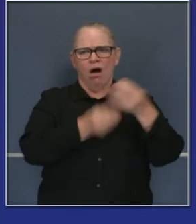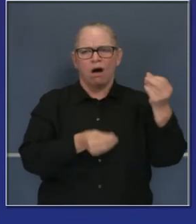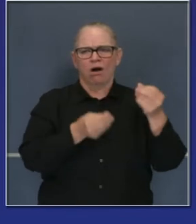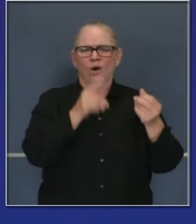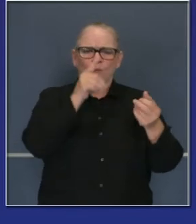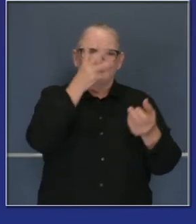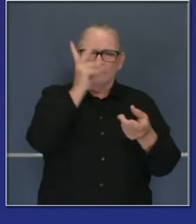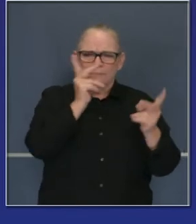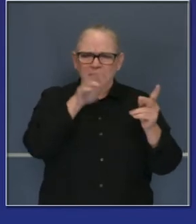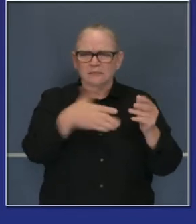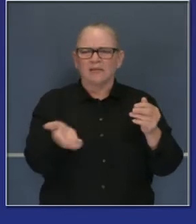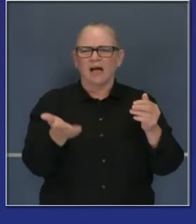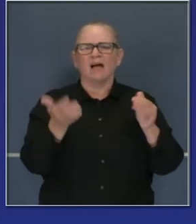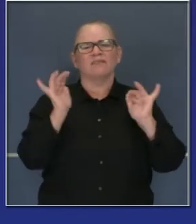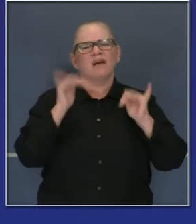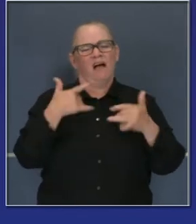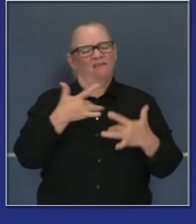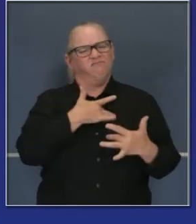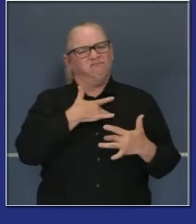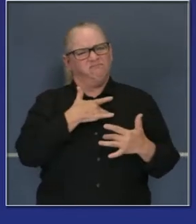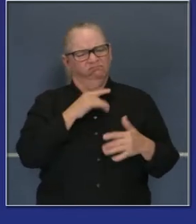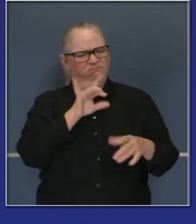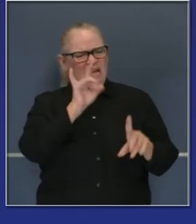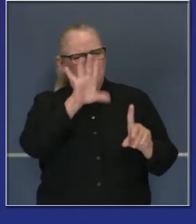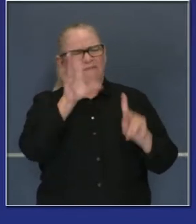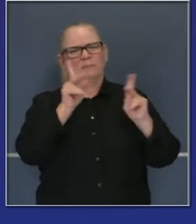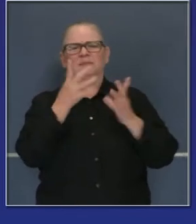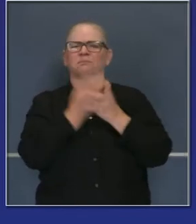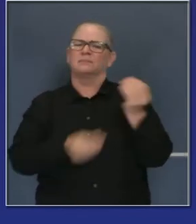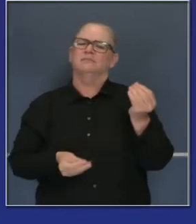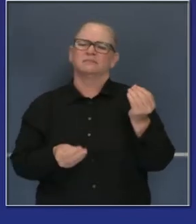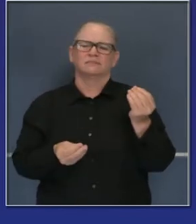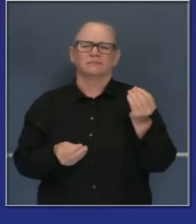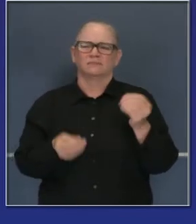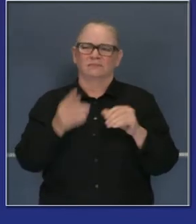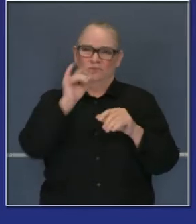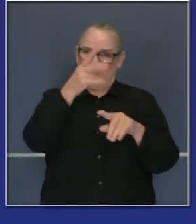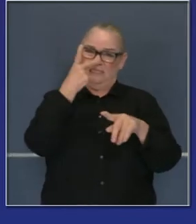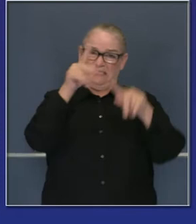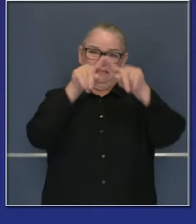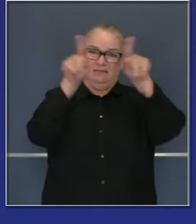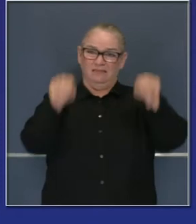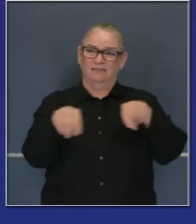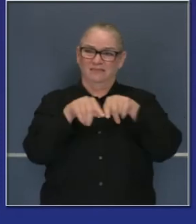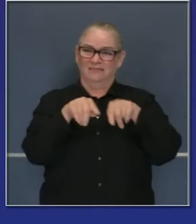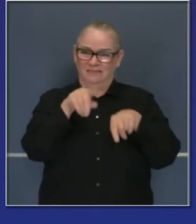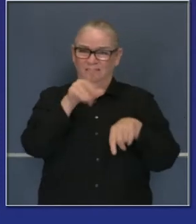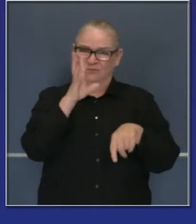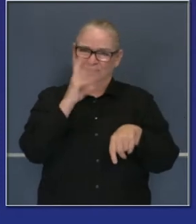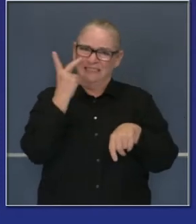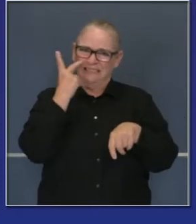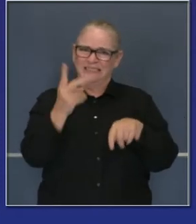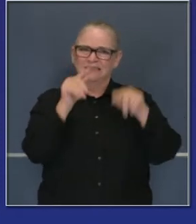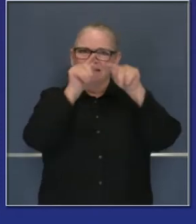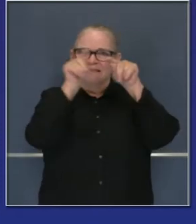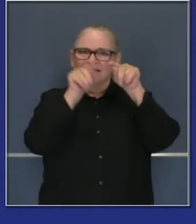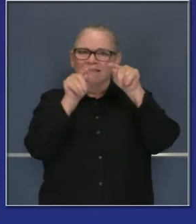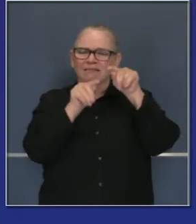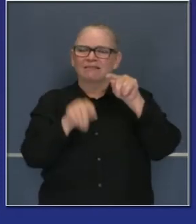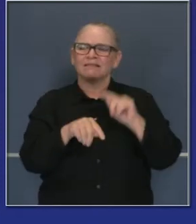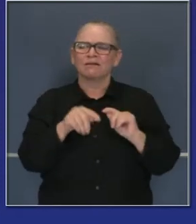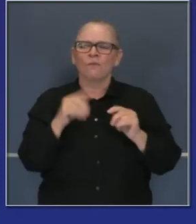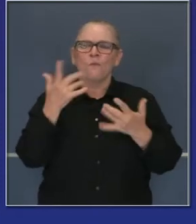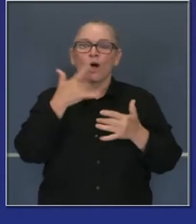y estructuras también por eso les da pues una sensación de lo que es el reto que enfrentamos y los retos que enfrentaremos en el